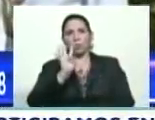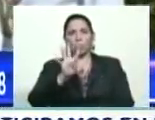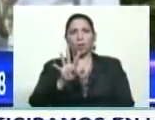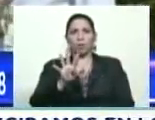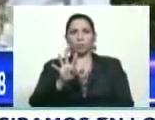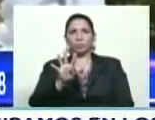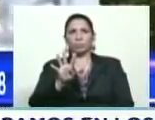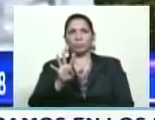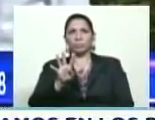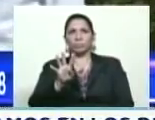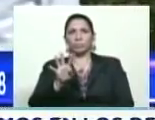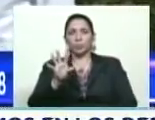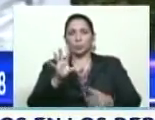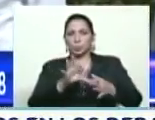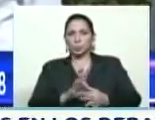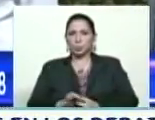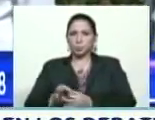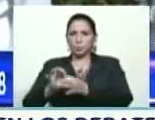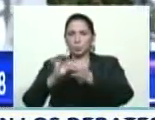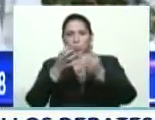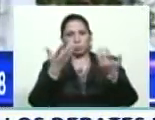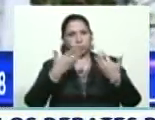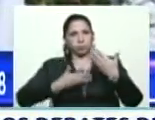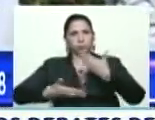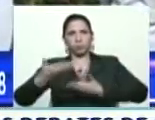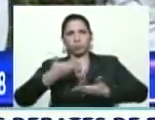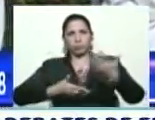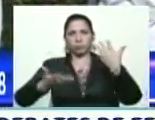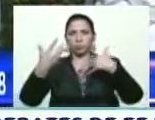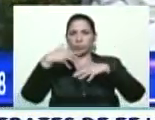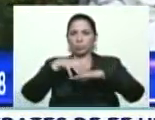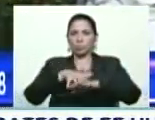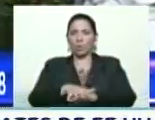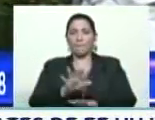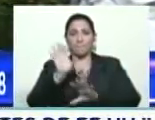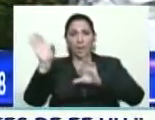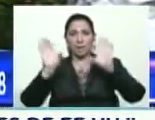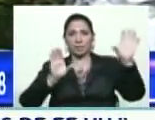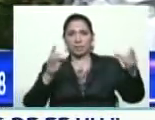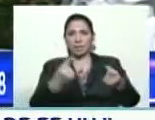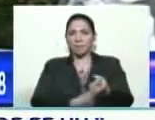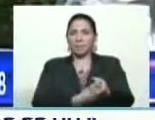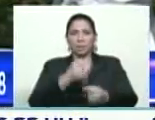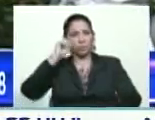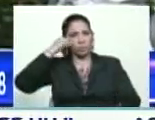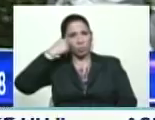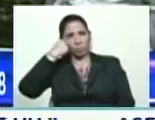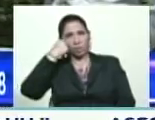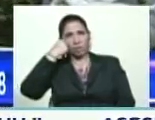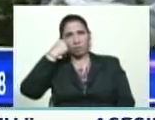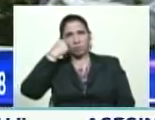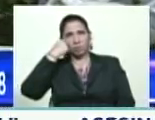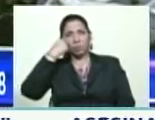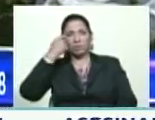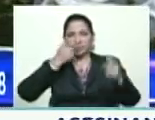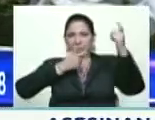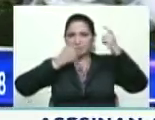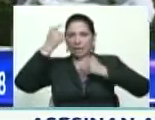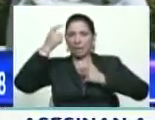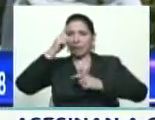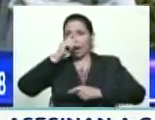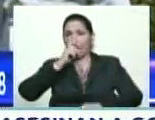más las relaciones bilaterales entre ambos países hermanos. Recordando, por supuesto, que el comandante Hugo Chávez en el